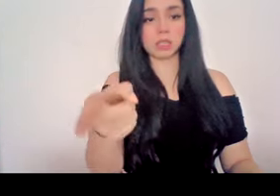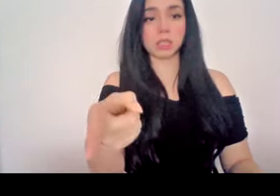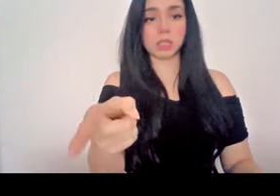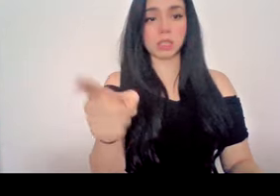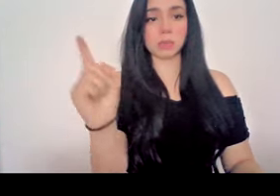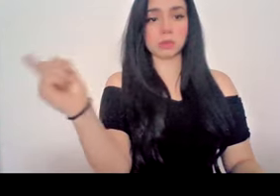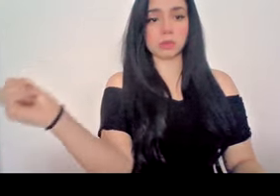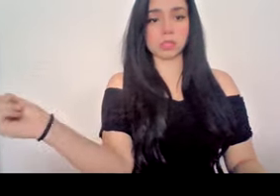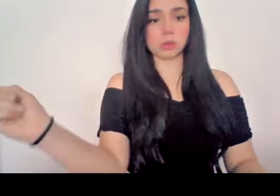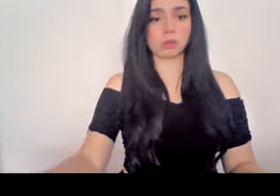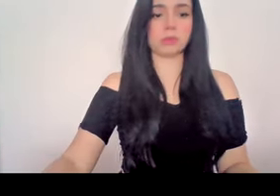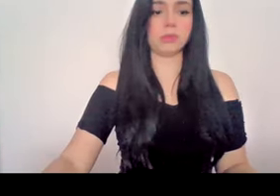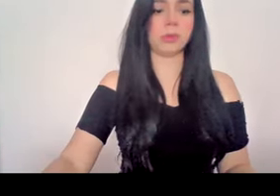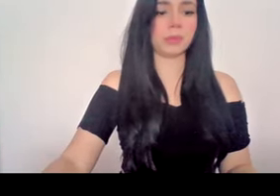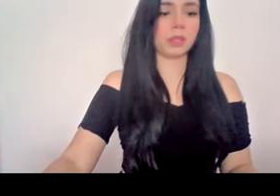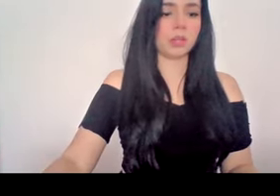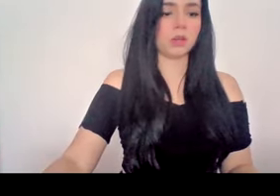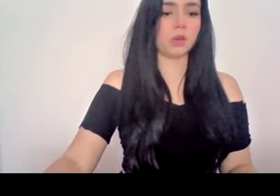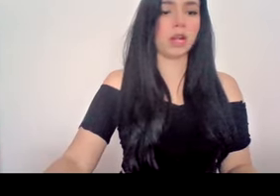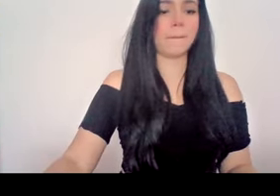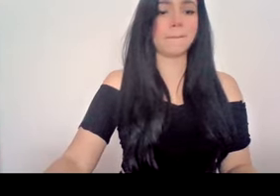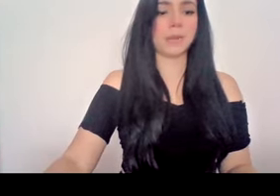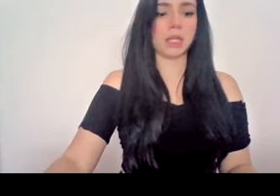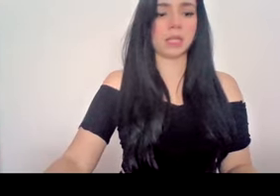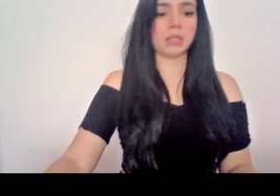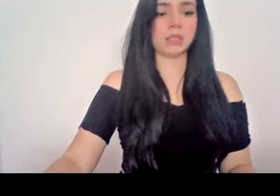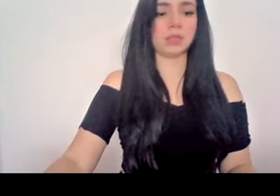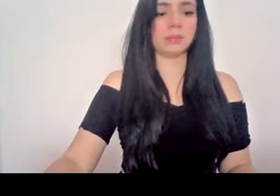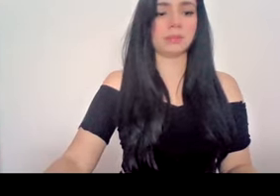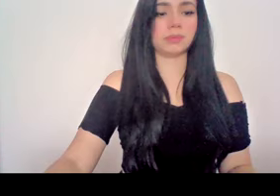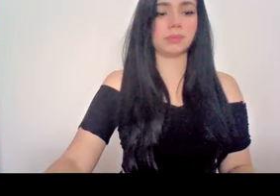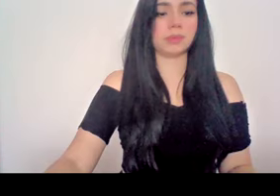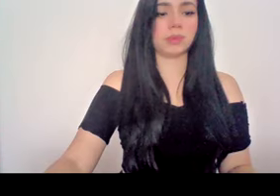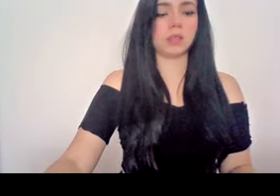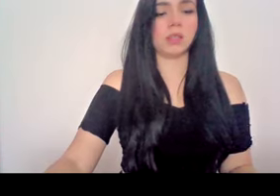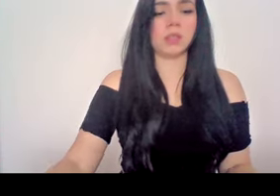Hacemos para adelante, señalamos y de otro. Muy bien. Ahora, madrastra.